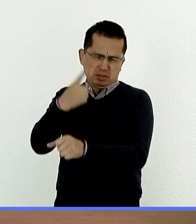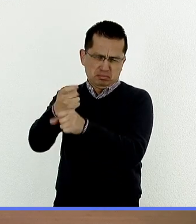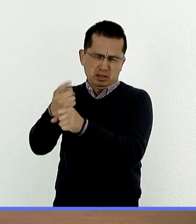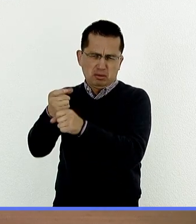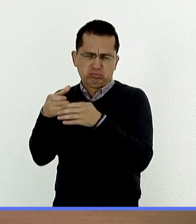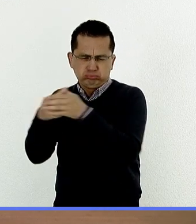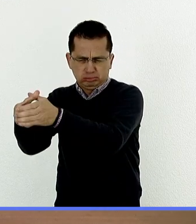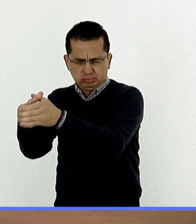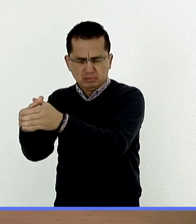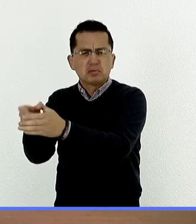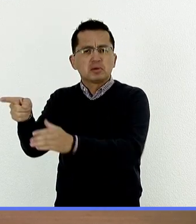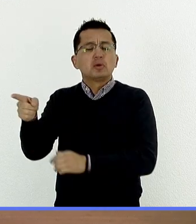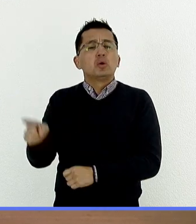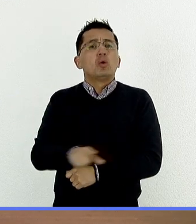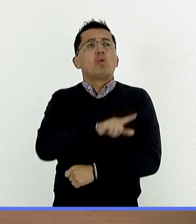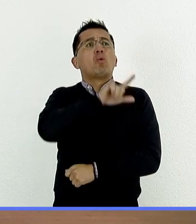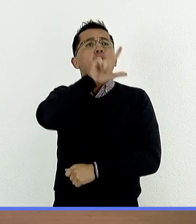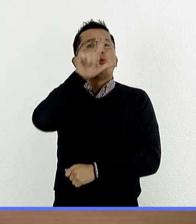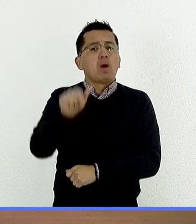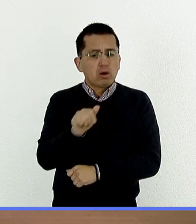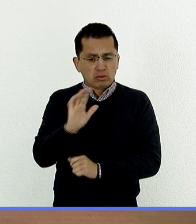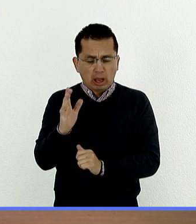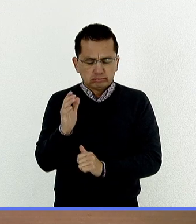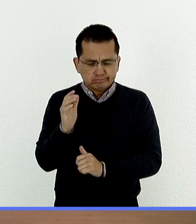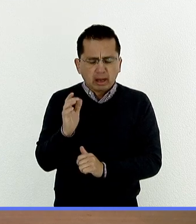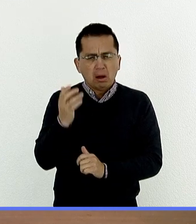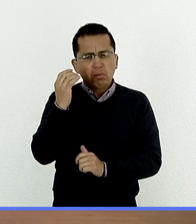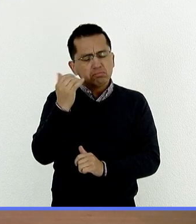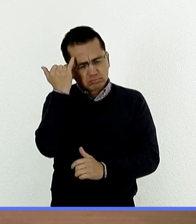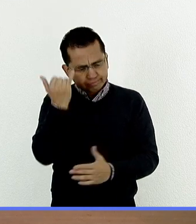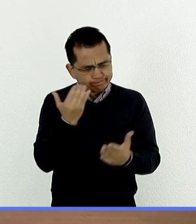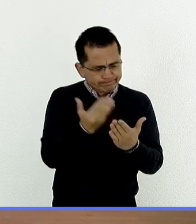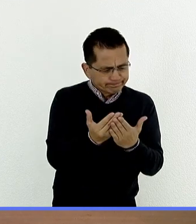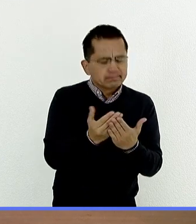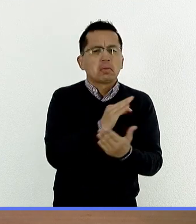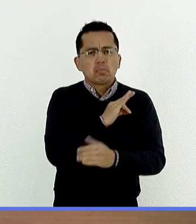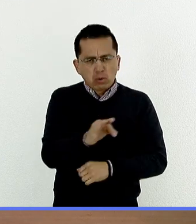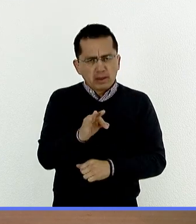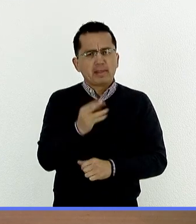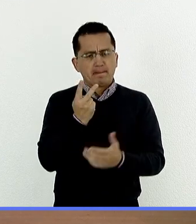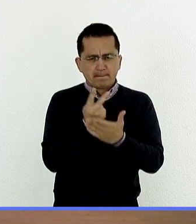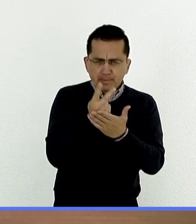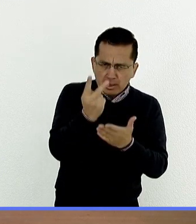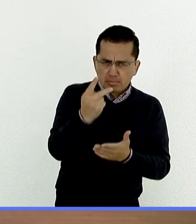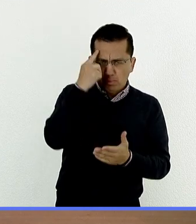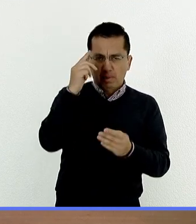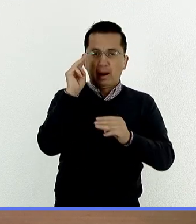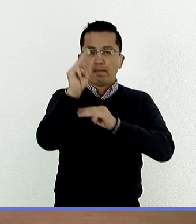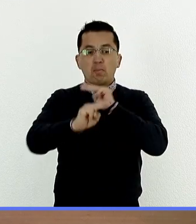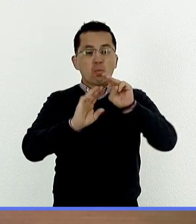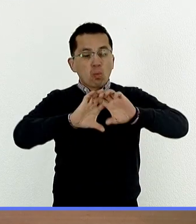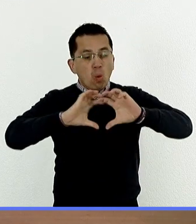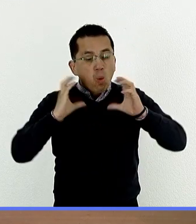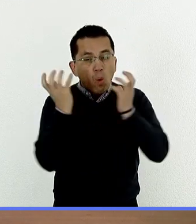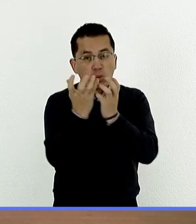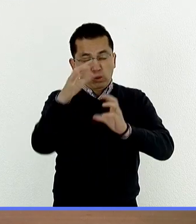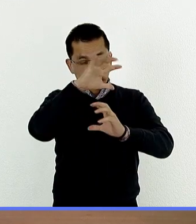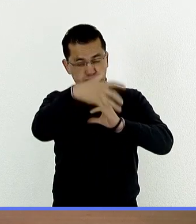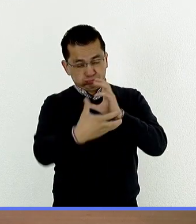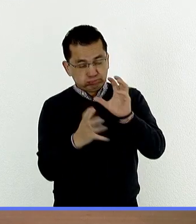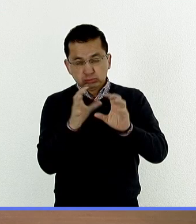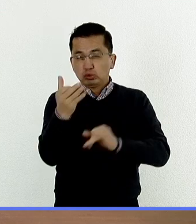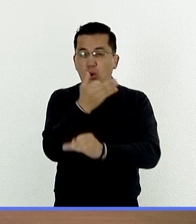este iniciativa de crear este premio para estimular a los jóvenes del mundo a que